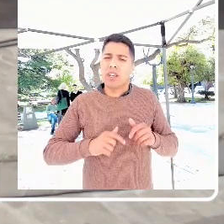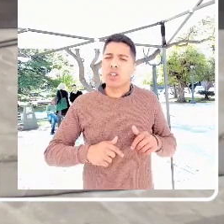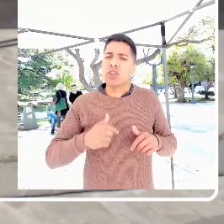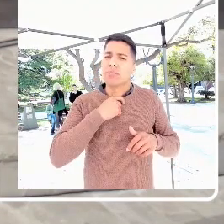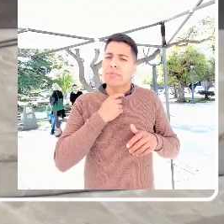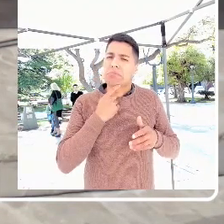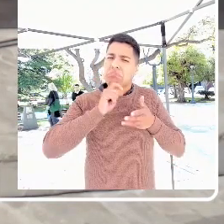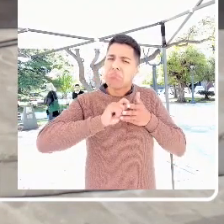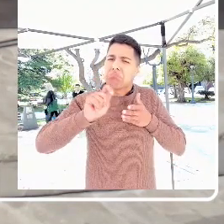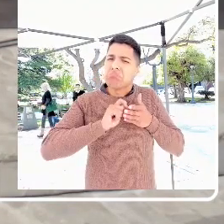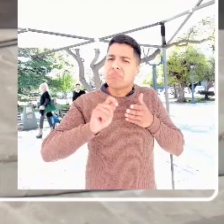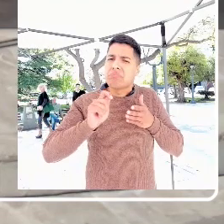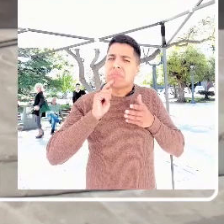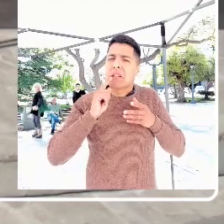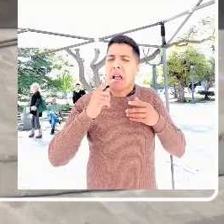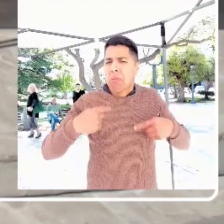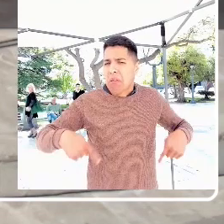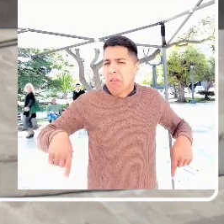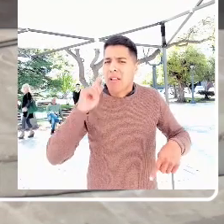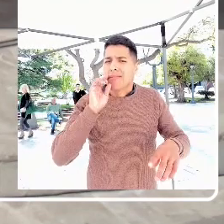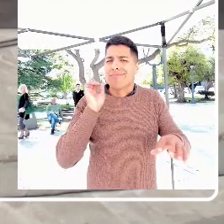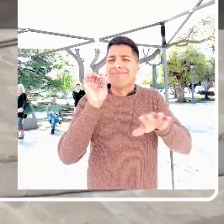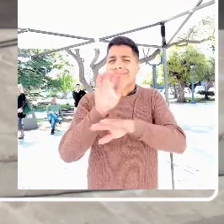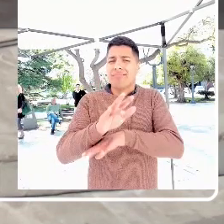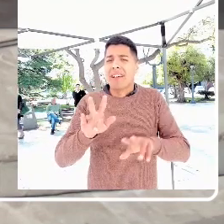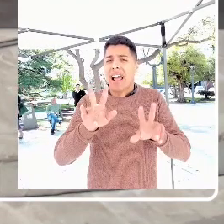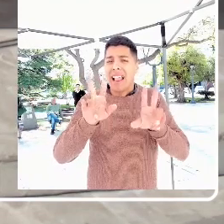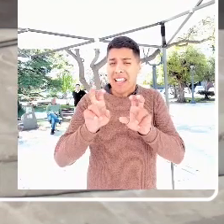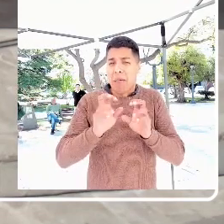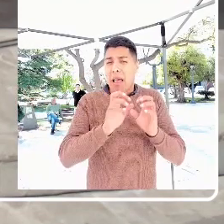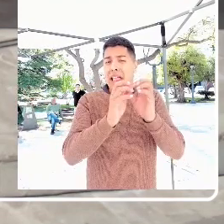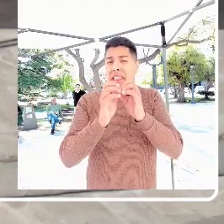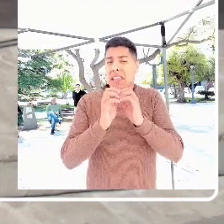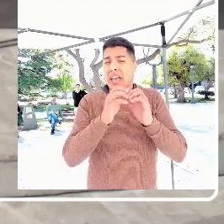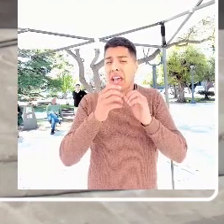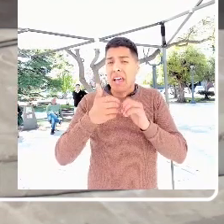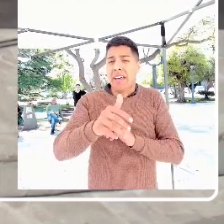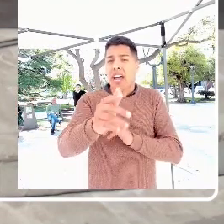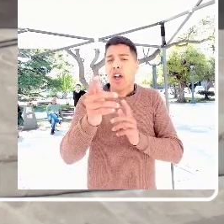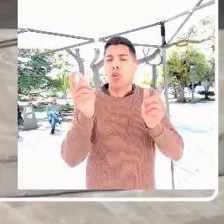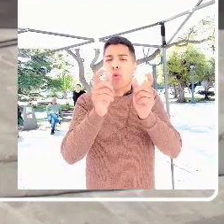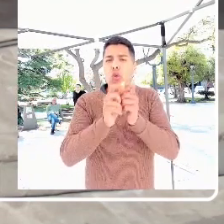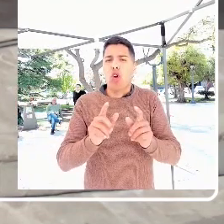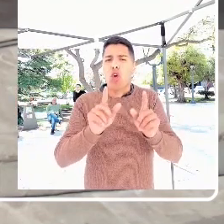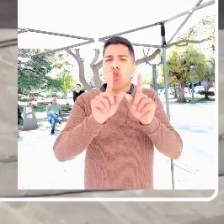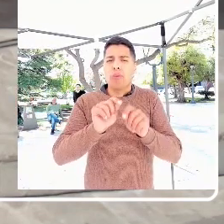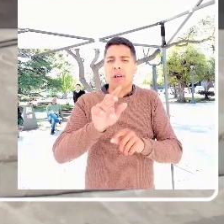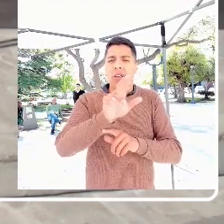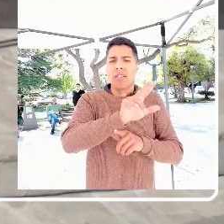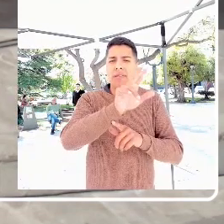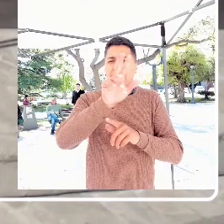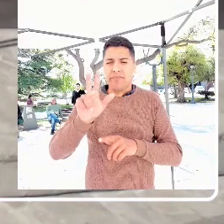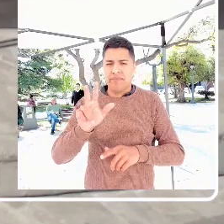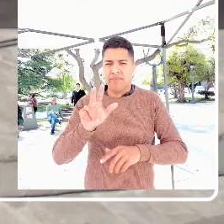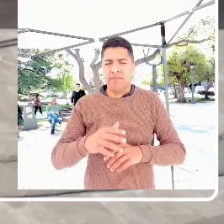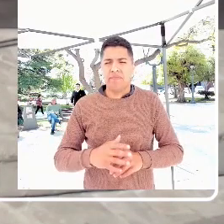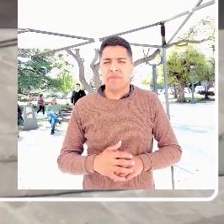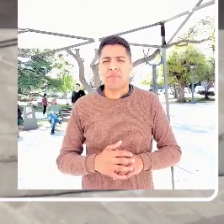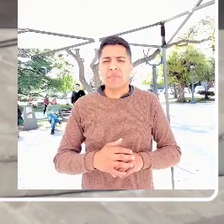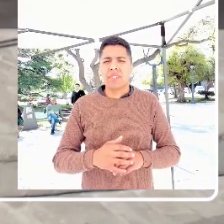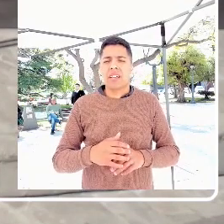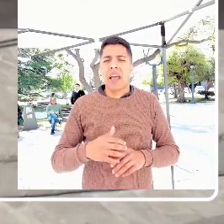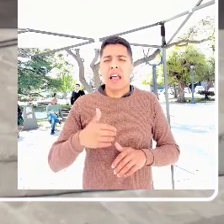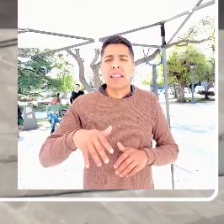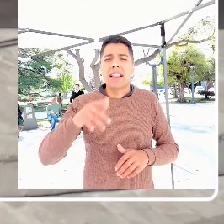el agrado de dirigirme a ustedes a los efectos de hacerles llegar el presente orden del día correspondiente a la 33ª sesión ordinaria